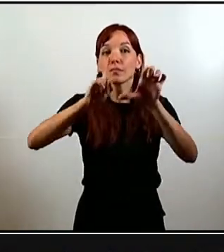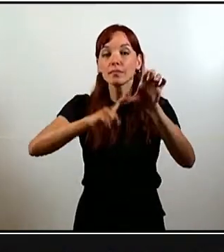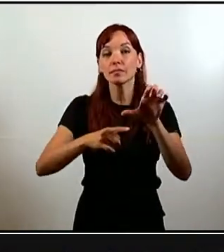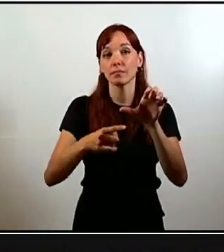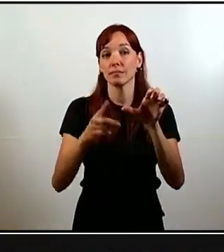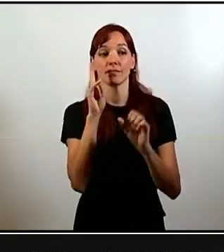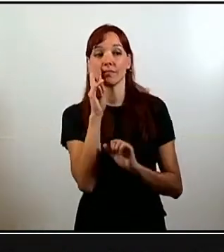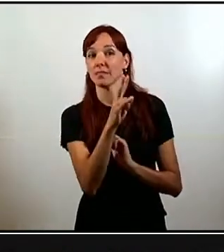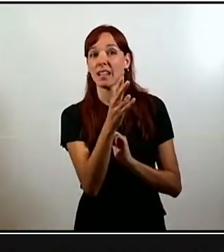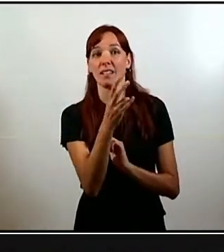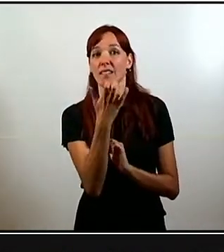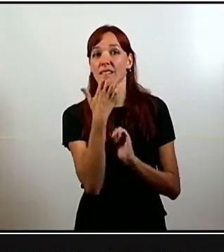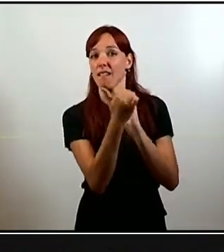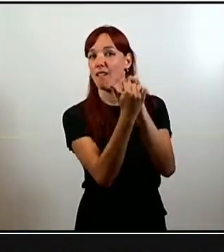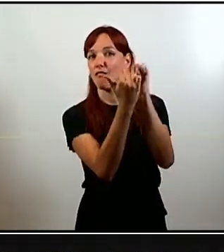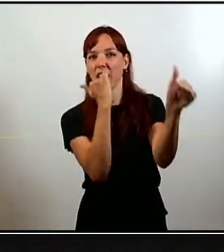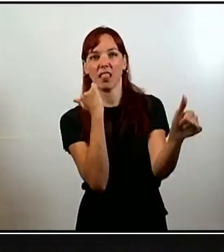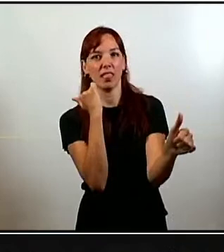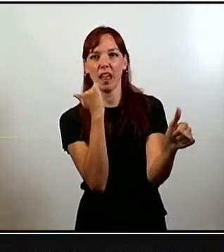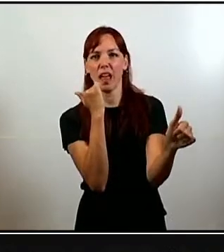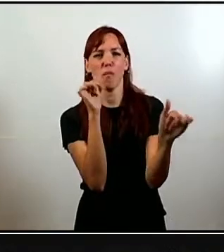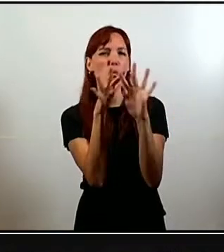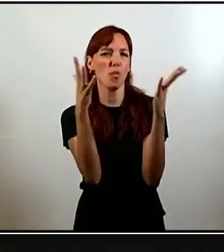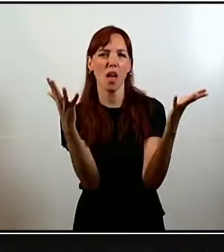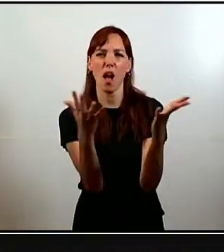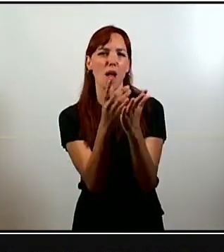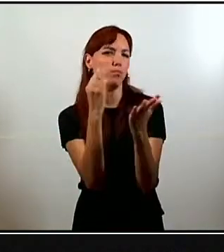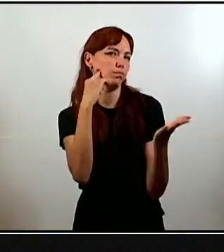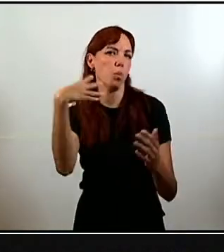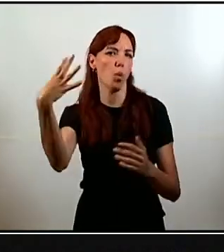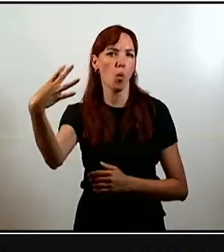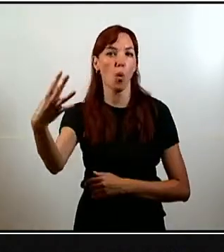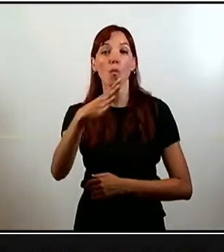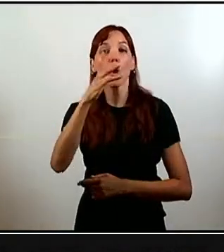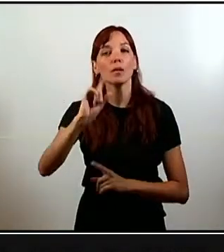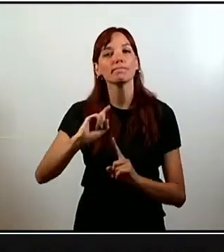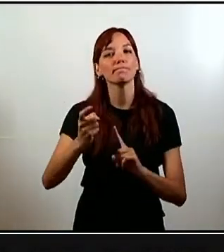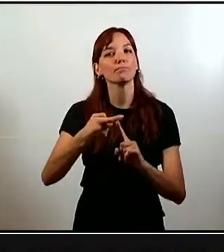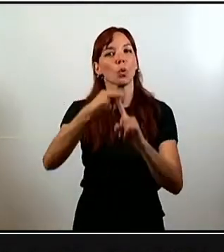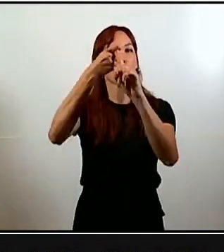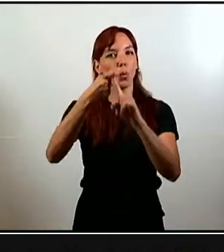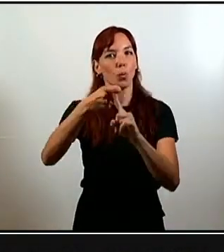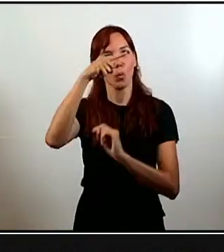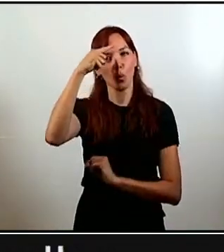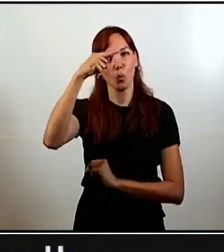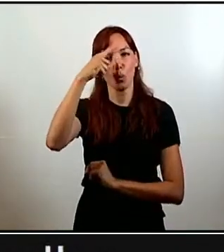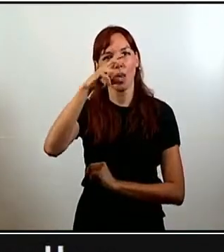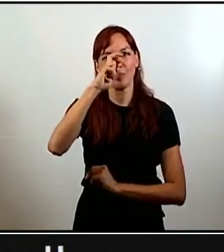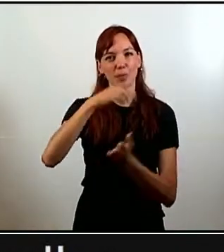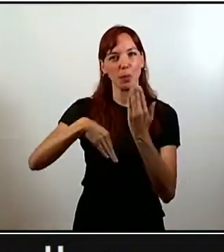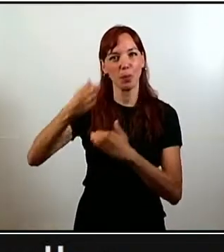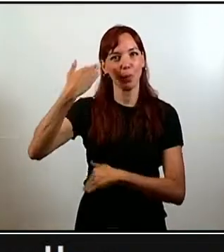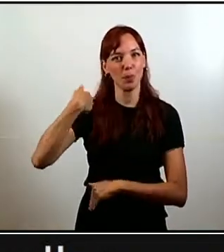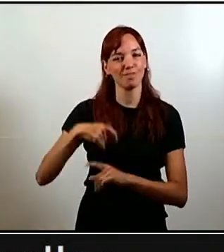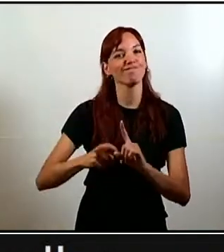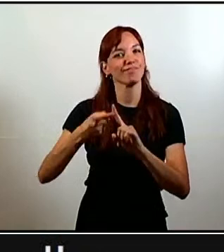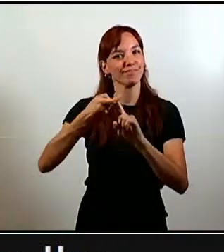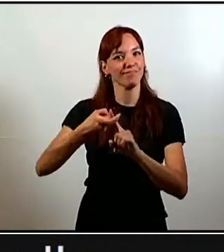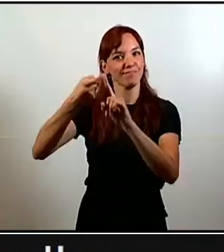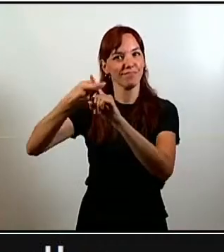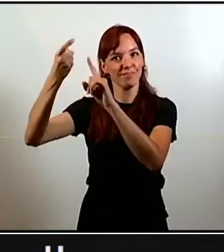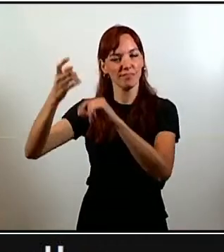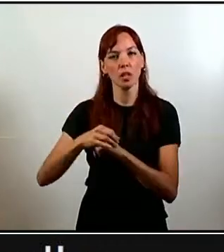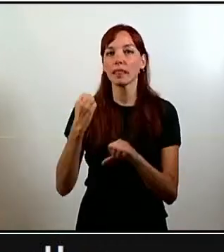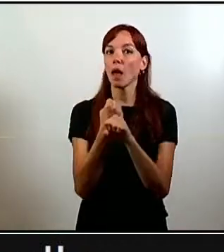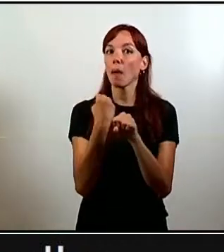mundial en el hallazgo de aquellas culturas que nos precedieron. Un trabajo arduo,